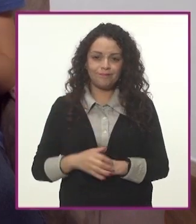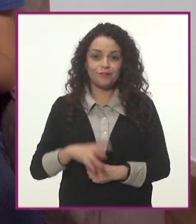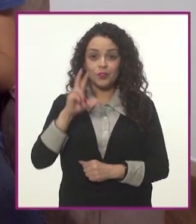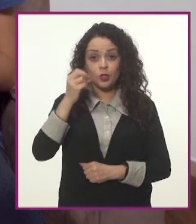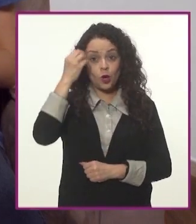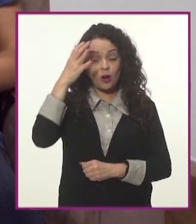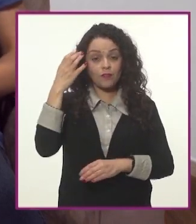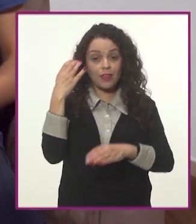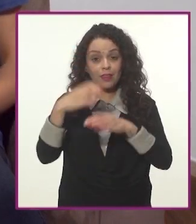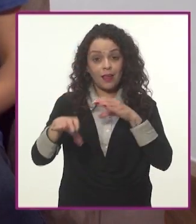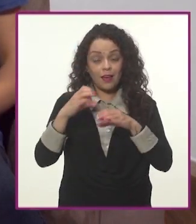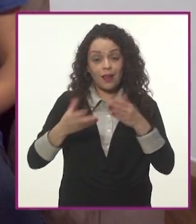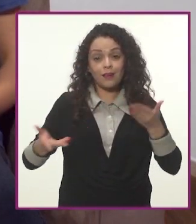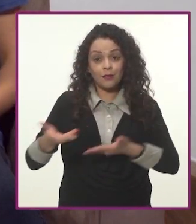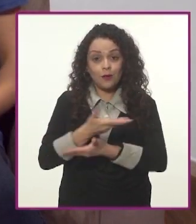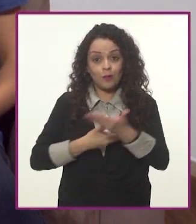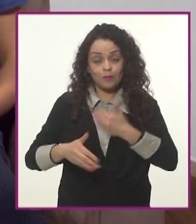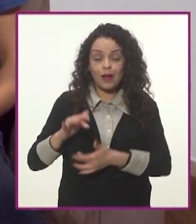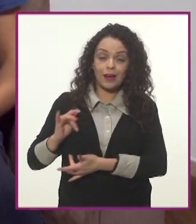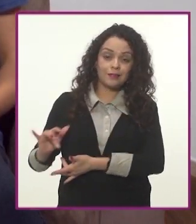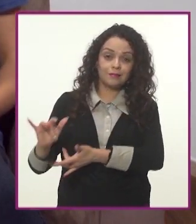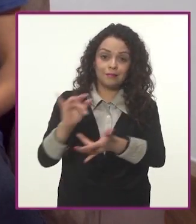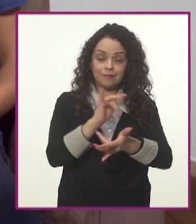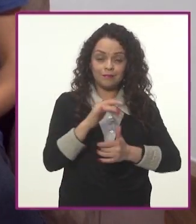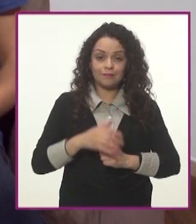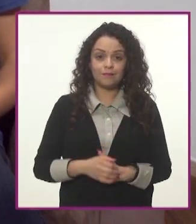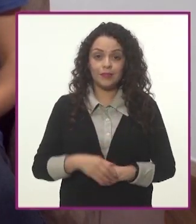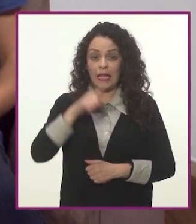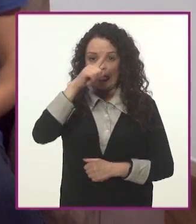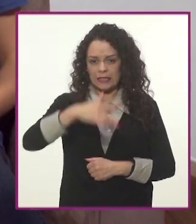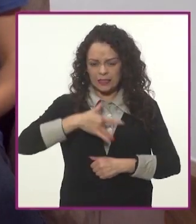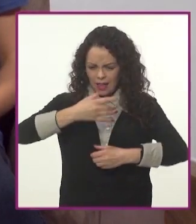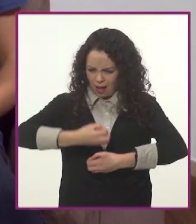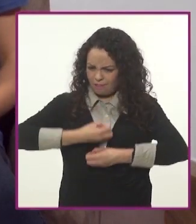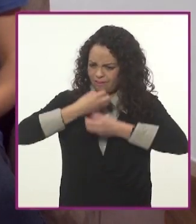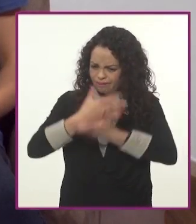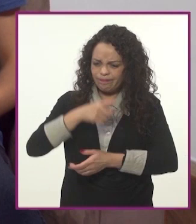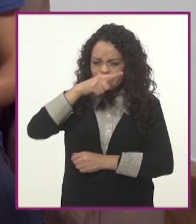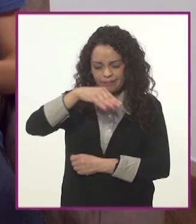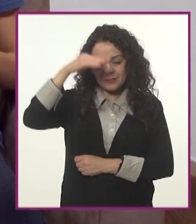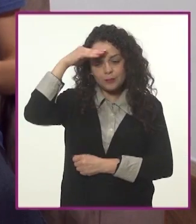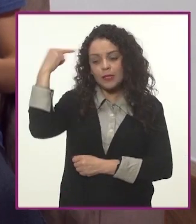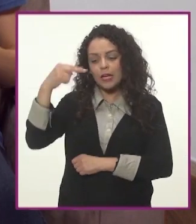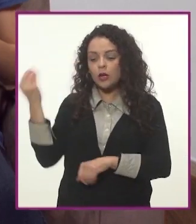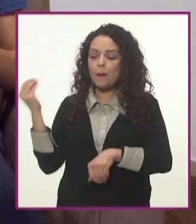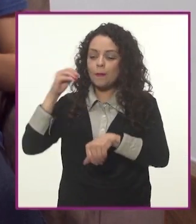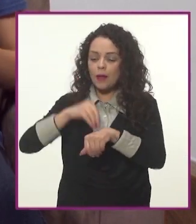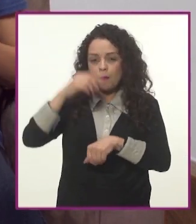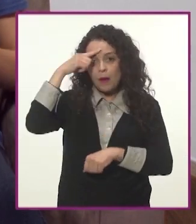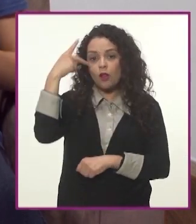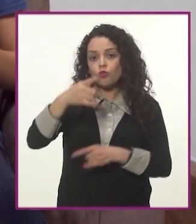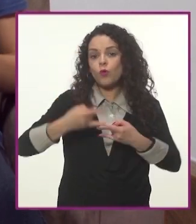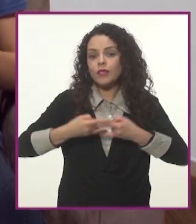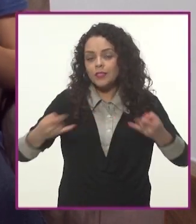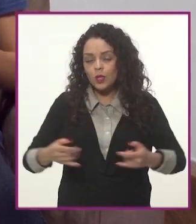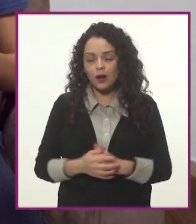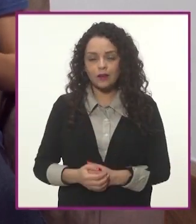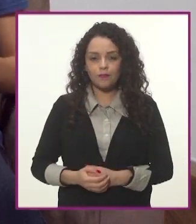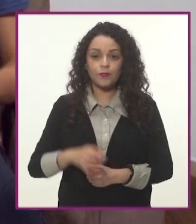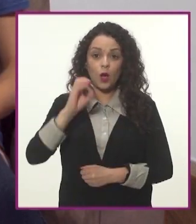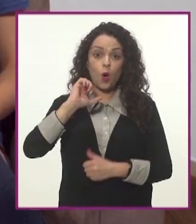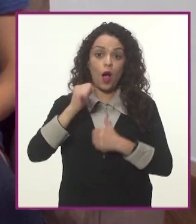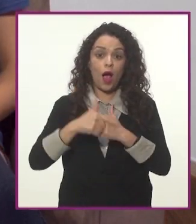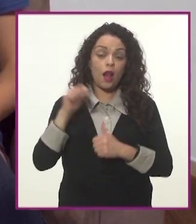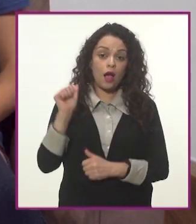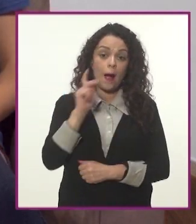a través de nuestras redes. Si andan inspirados, piensen en un buen título para su pequeña historia. Y si quieren descargar alguna aplicación